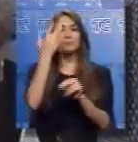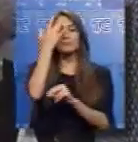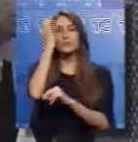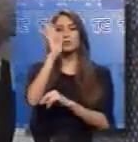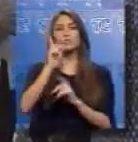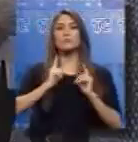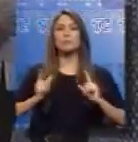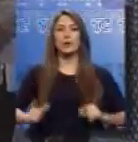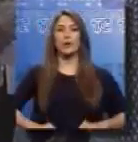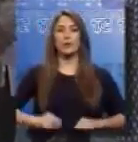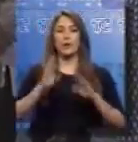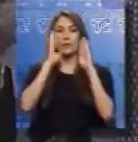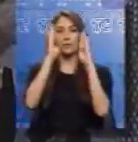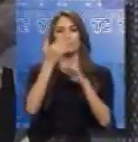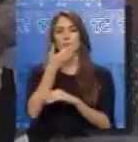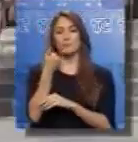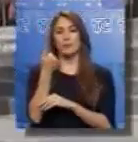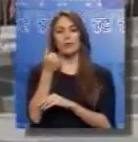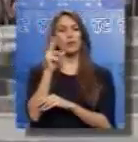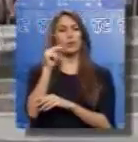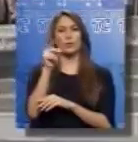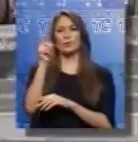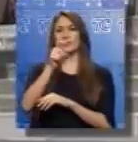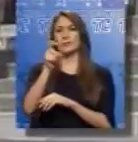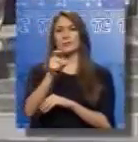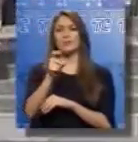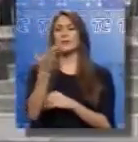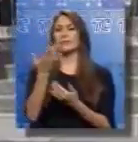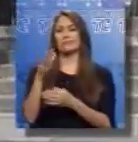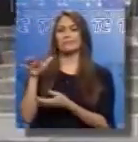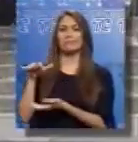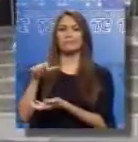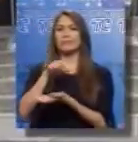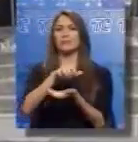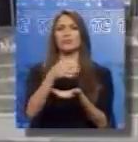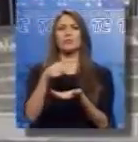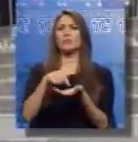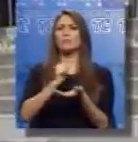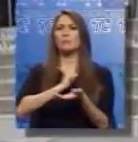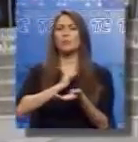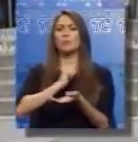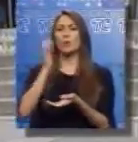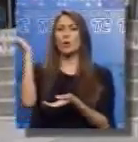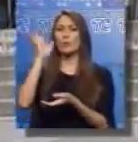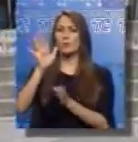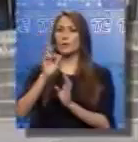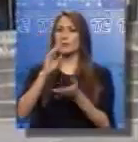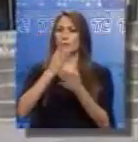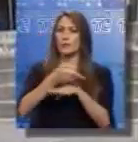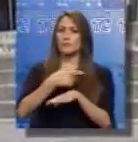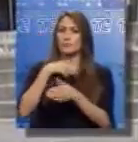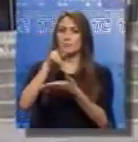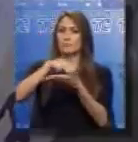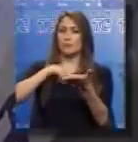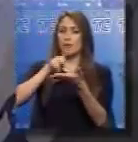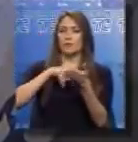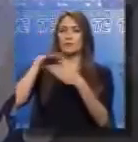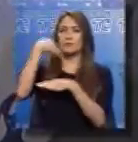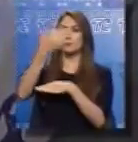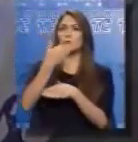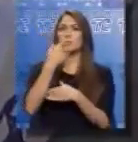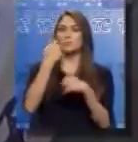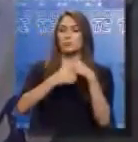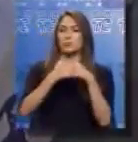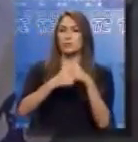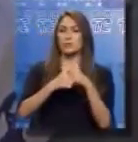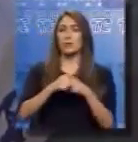Fondo de Salud y tener mejor atención, sin tener que tomar recursos del Fondo de Pensiones Jubilares, que según ellos podría desfinanciar el pago de las mismas.